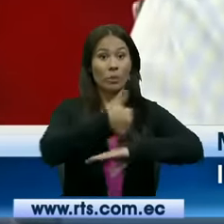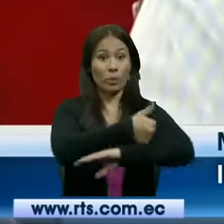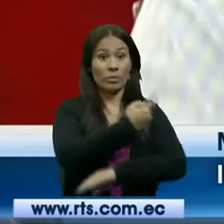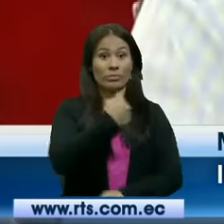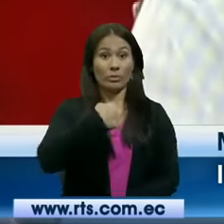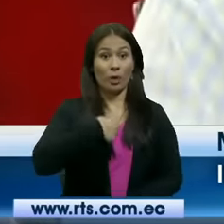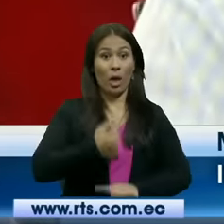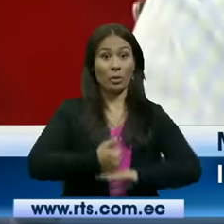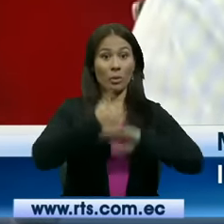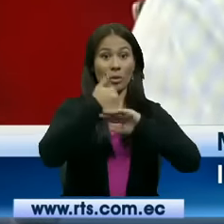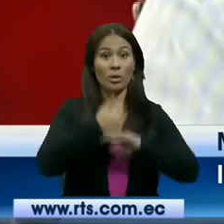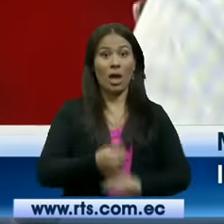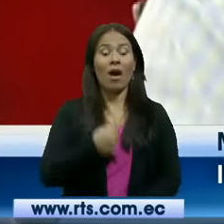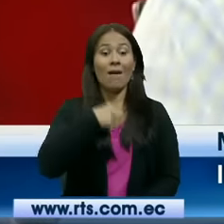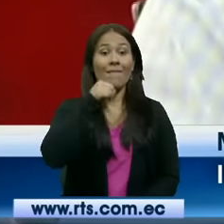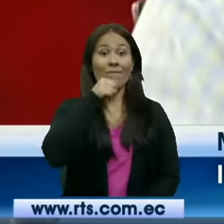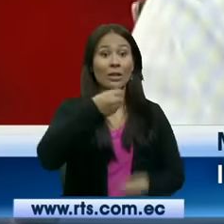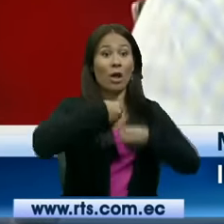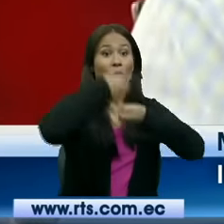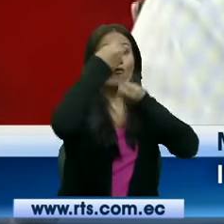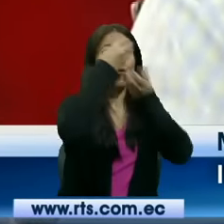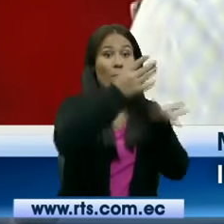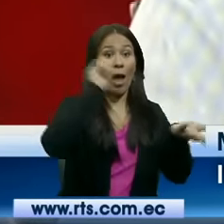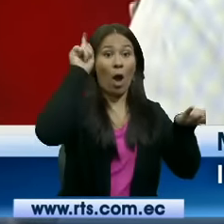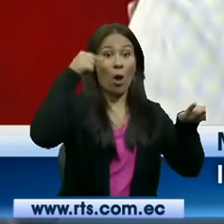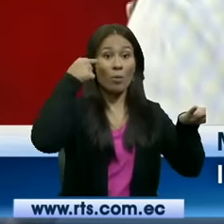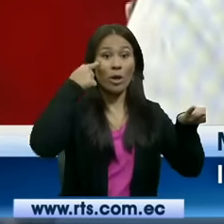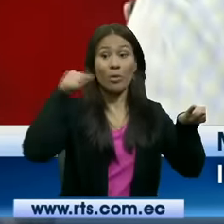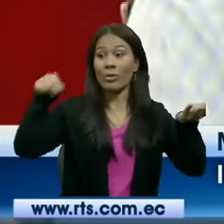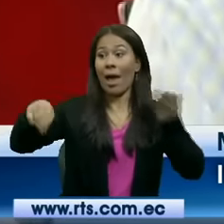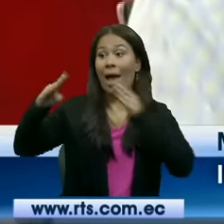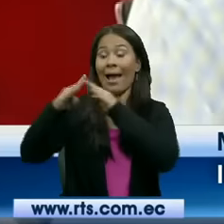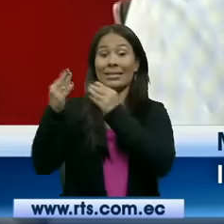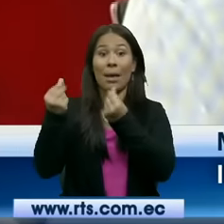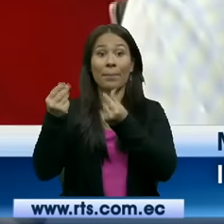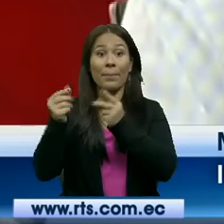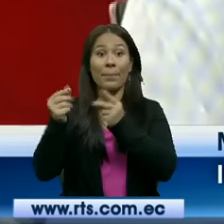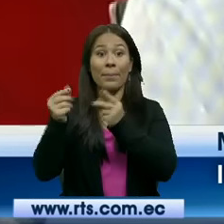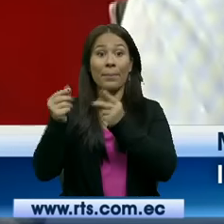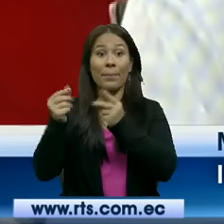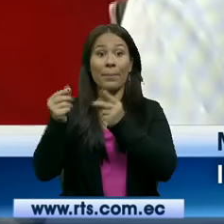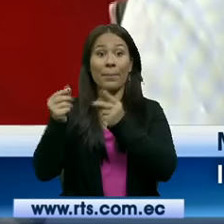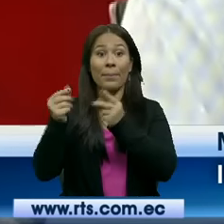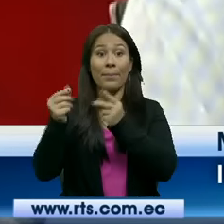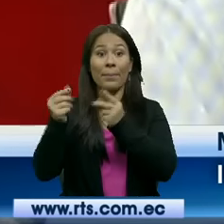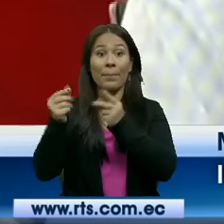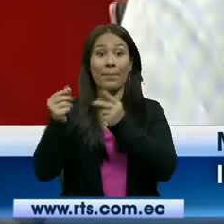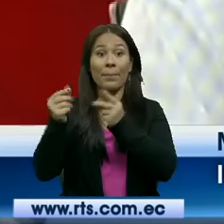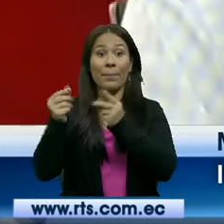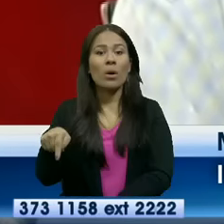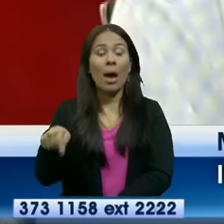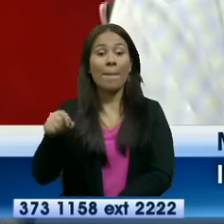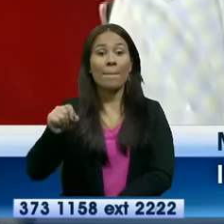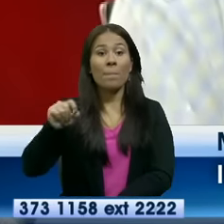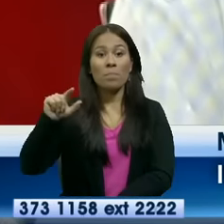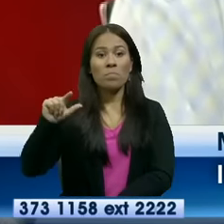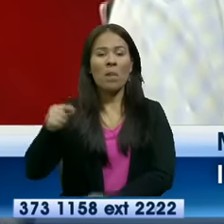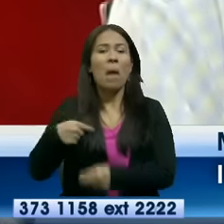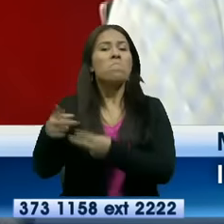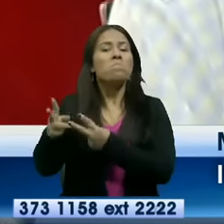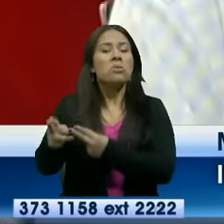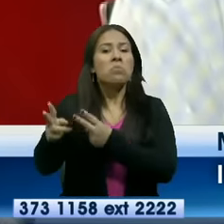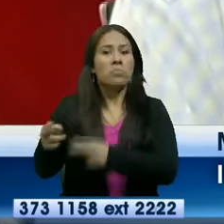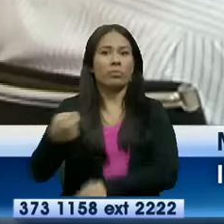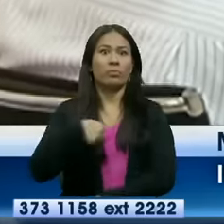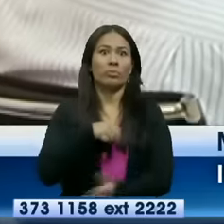no actualizan los catastros y los avalúos, estamos expensos a ser